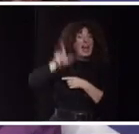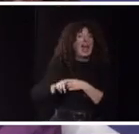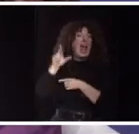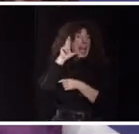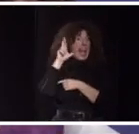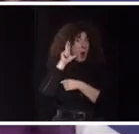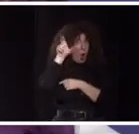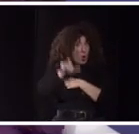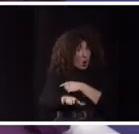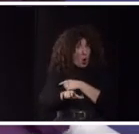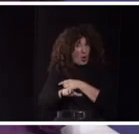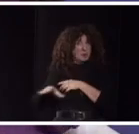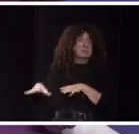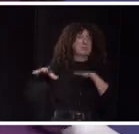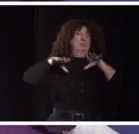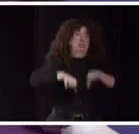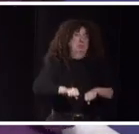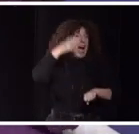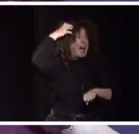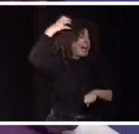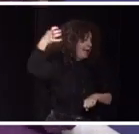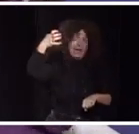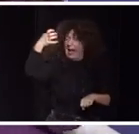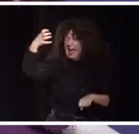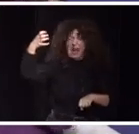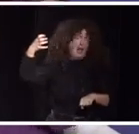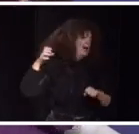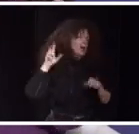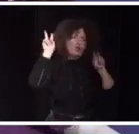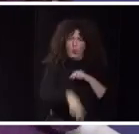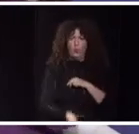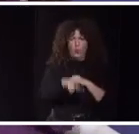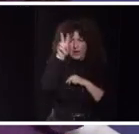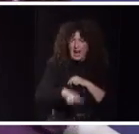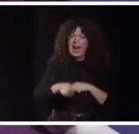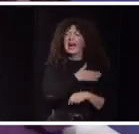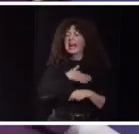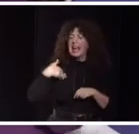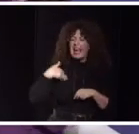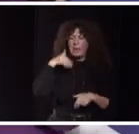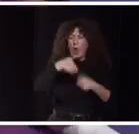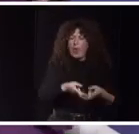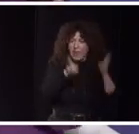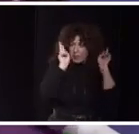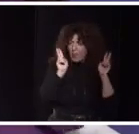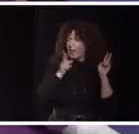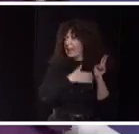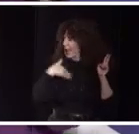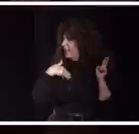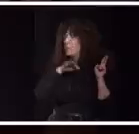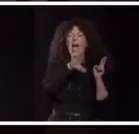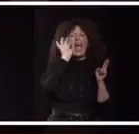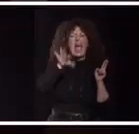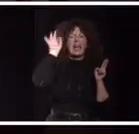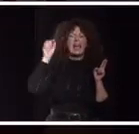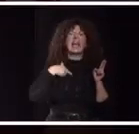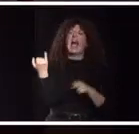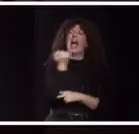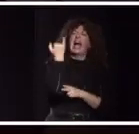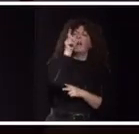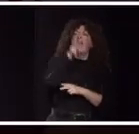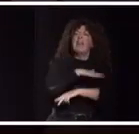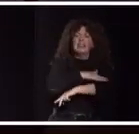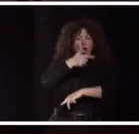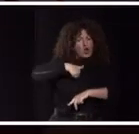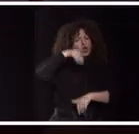jamás llegue a ser reina. Queremos votar, queremos democracia, queremos elegir a nuestra jefa, a nuestro jefe de